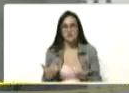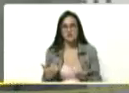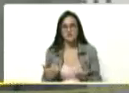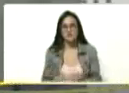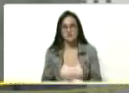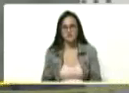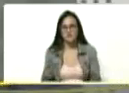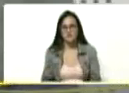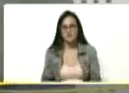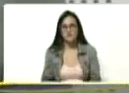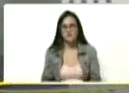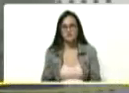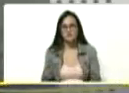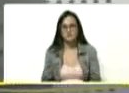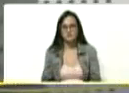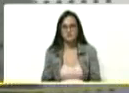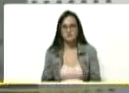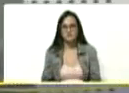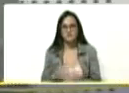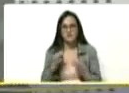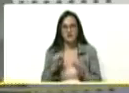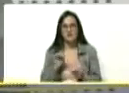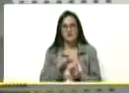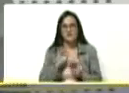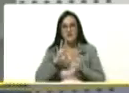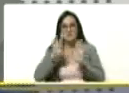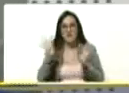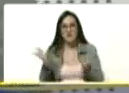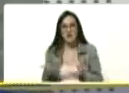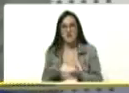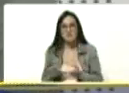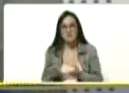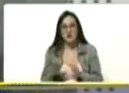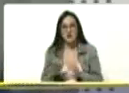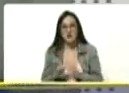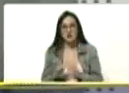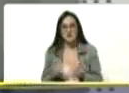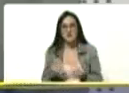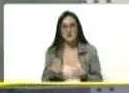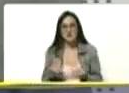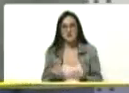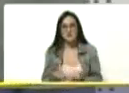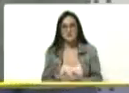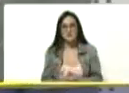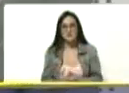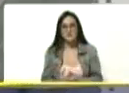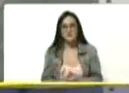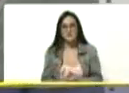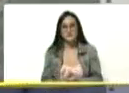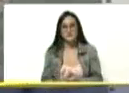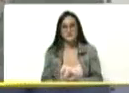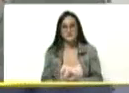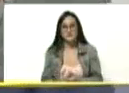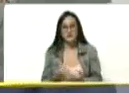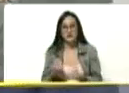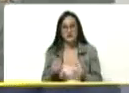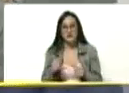of a global pandemic, justo tras una pandemia global, and as international tensions continue to rise,